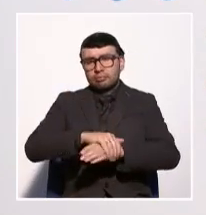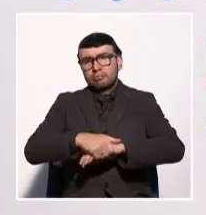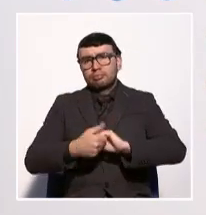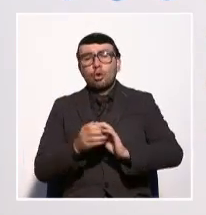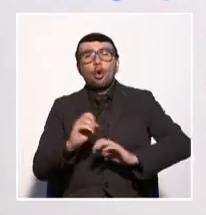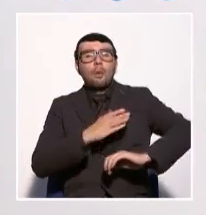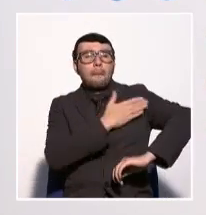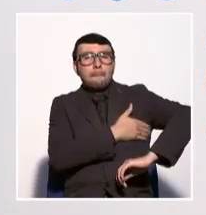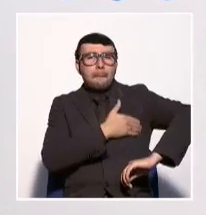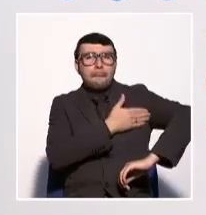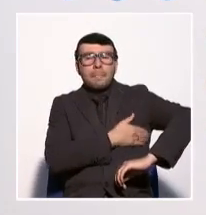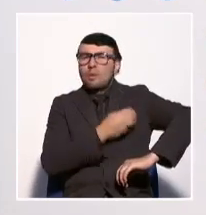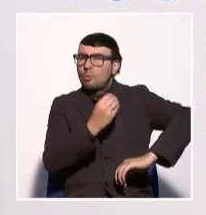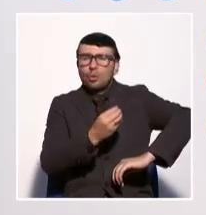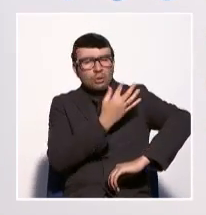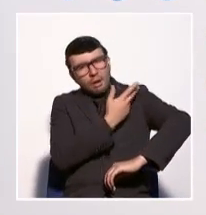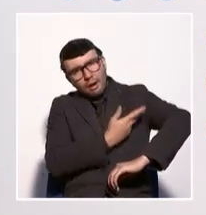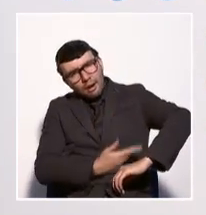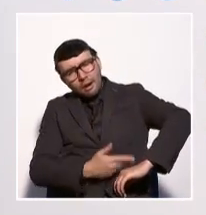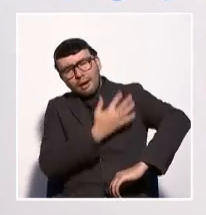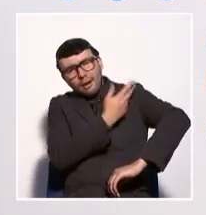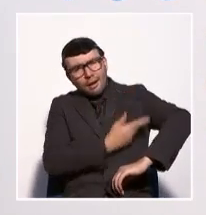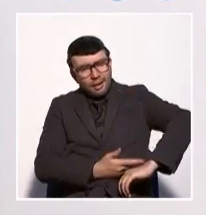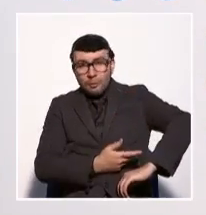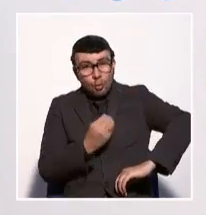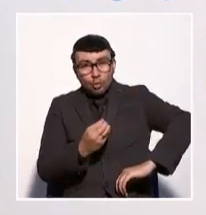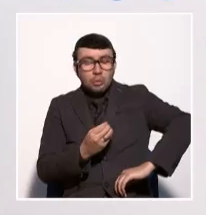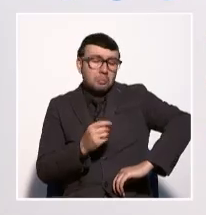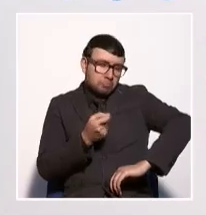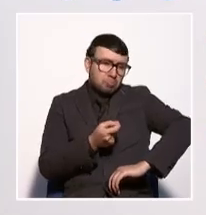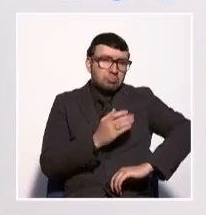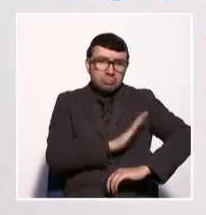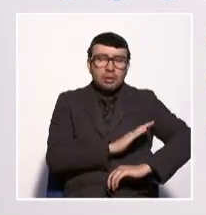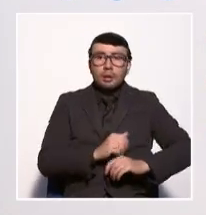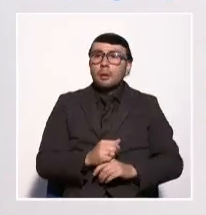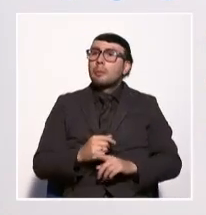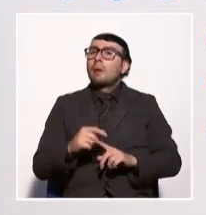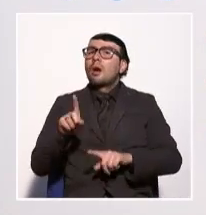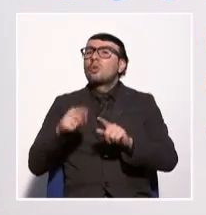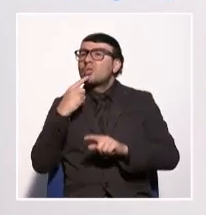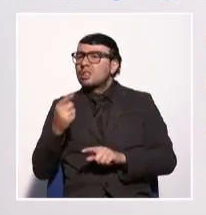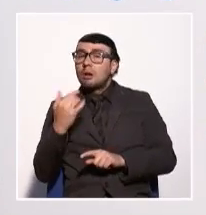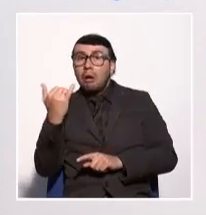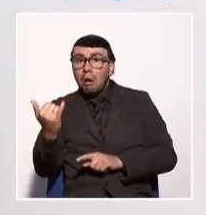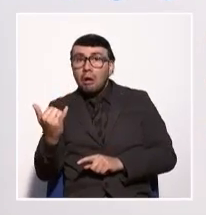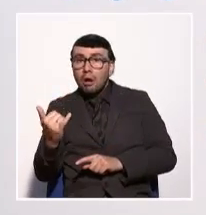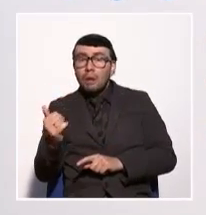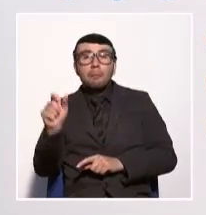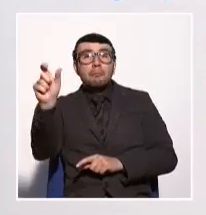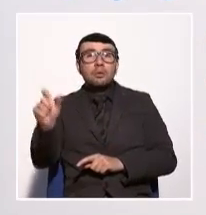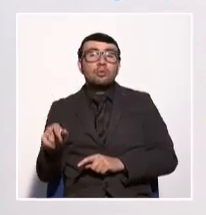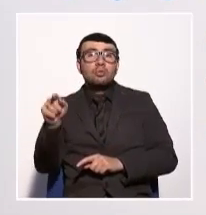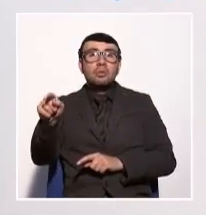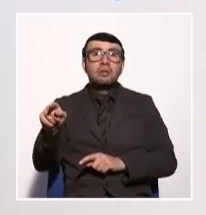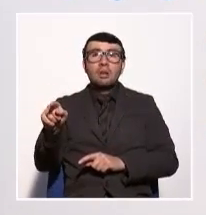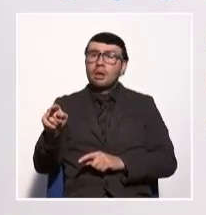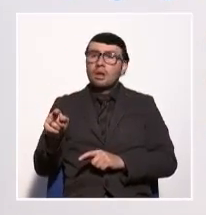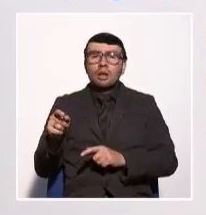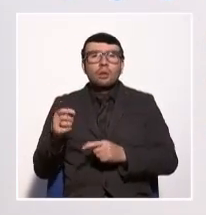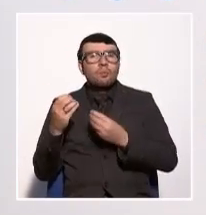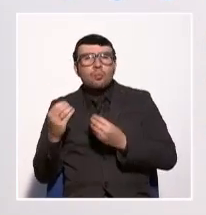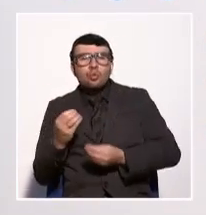recomendación pero ustedes de pronto han escuchado no es que juliana sudaba mucho y le hicieron una cirugía